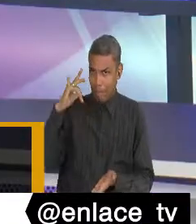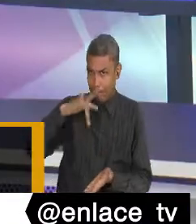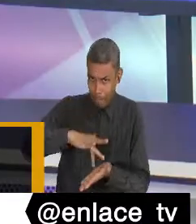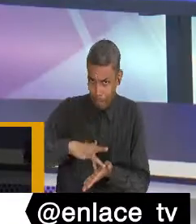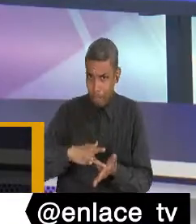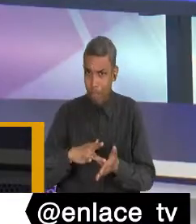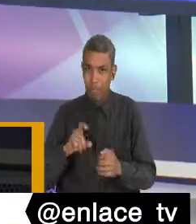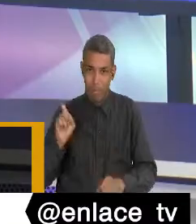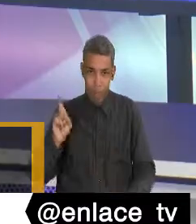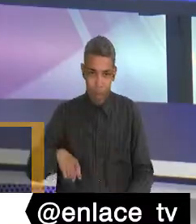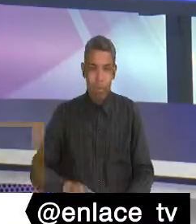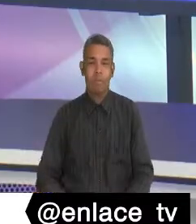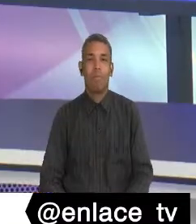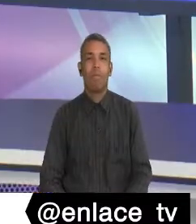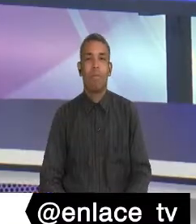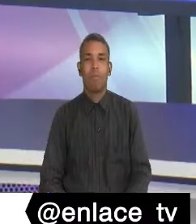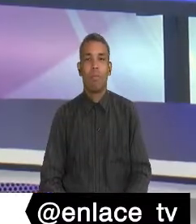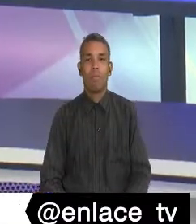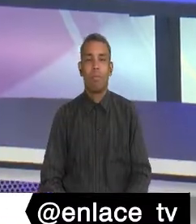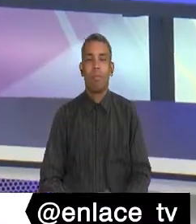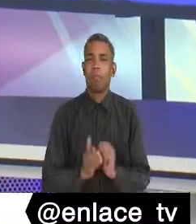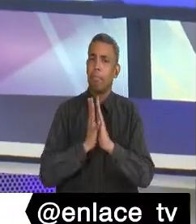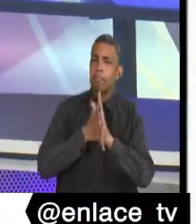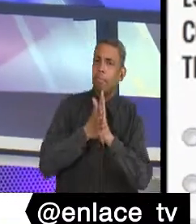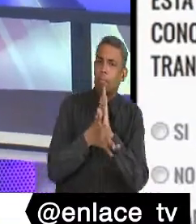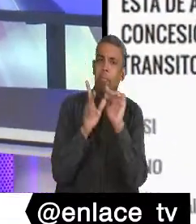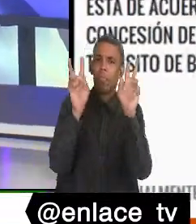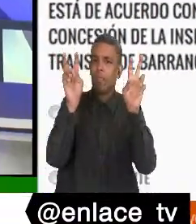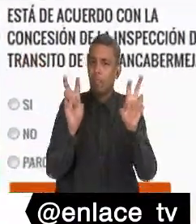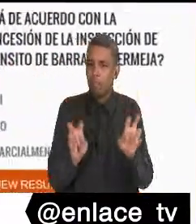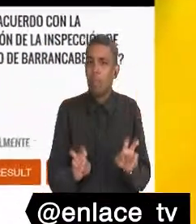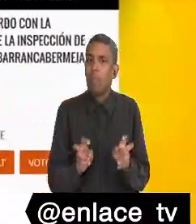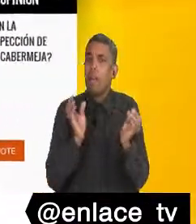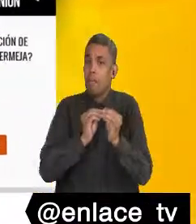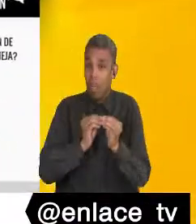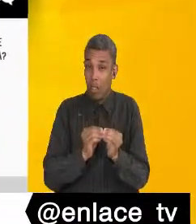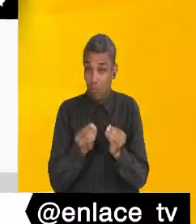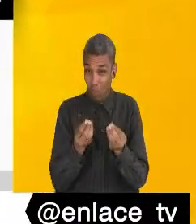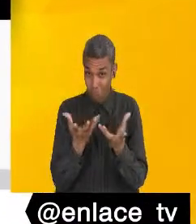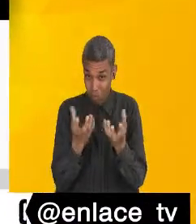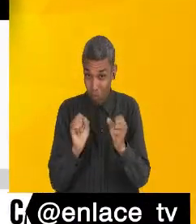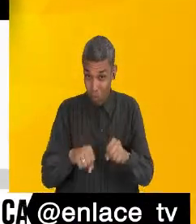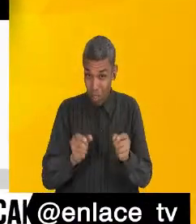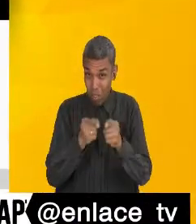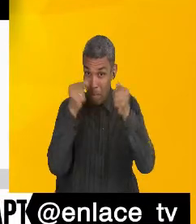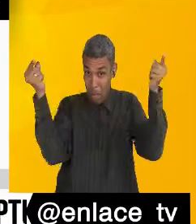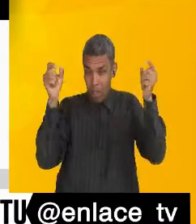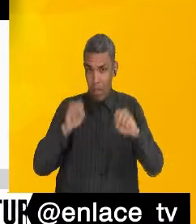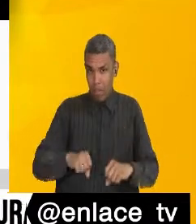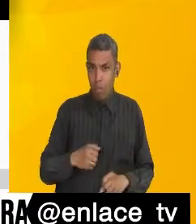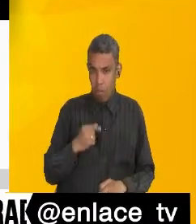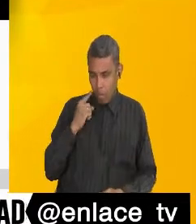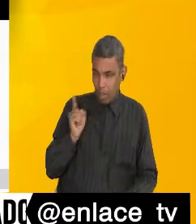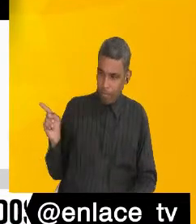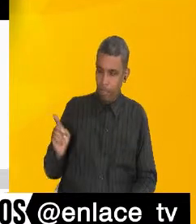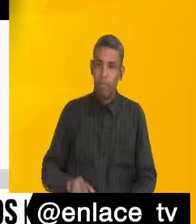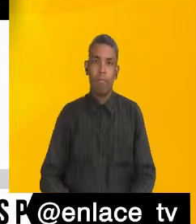seguimos llevando a nuestra comunidad el acontecer de la ciudad y región. Esta y otras informaciones de Enlace Noticias las puede hallar en nuestra página